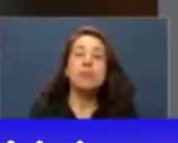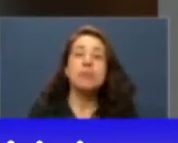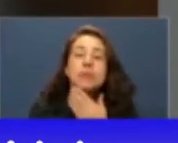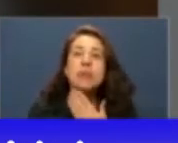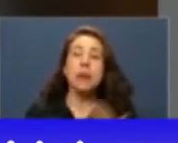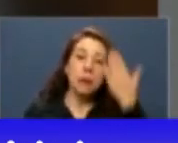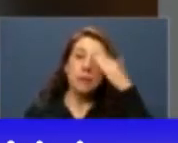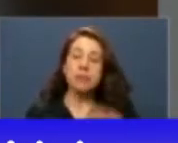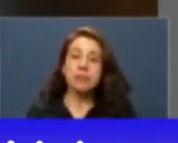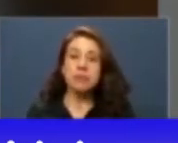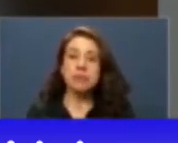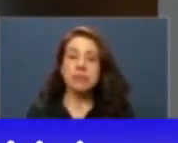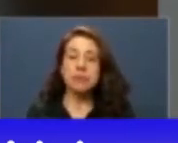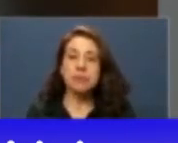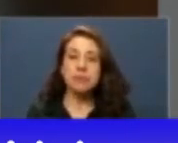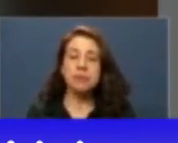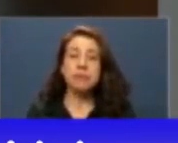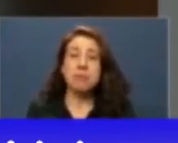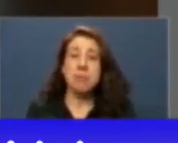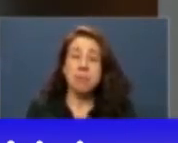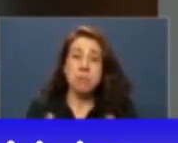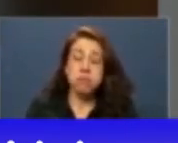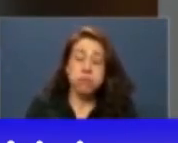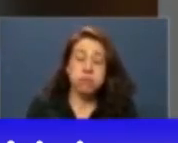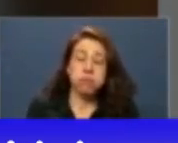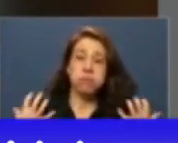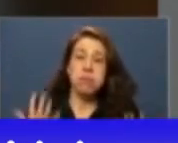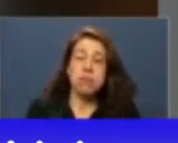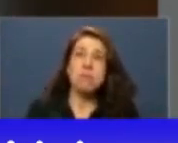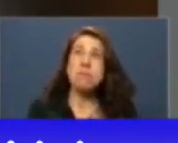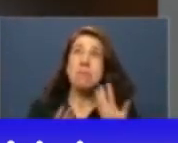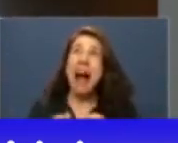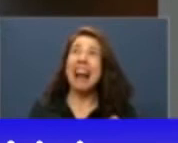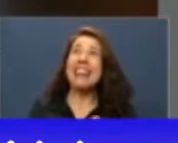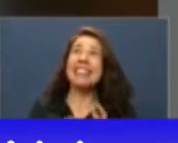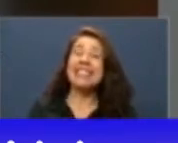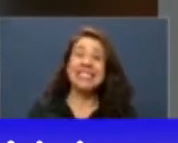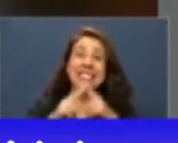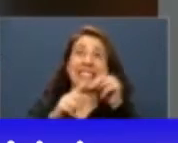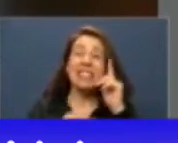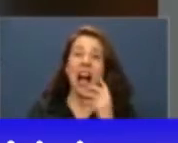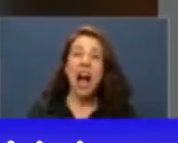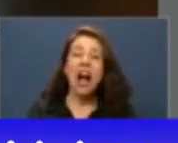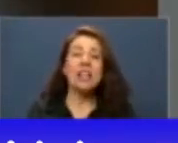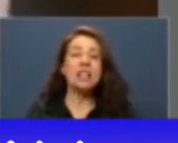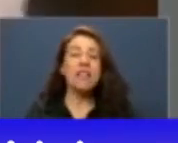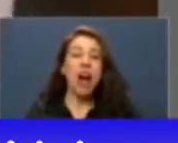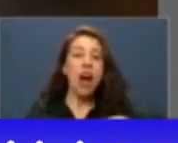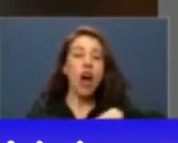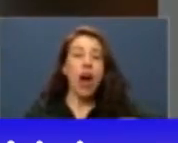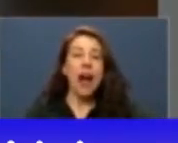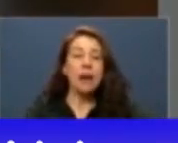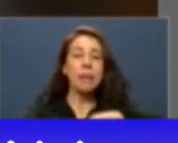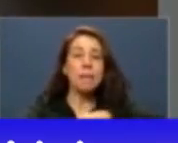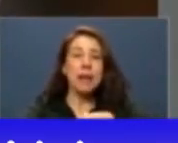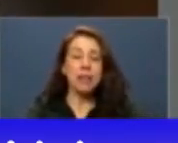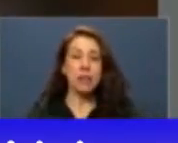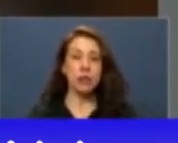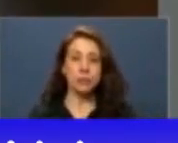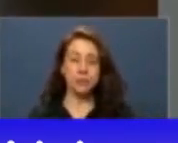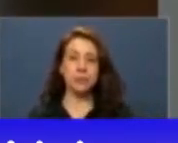laboral sobrecarga laboral y malas condiciones de infraestructura con que trabajan los equipos clínicos de ese hospital